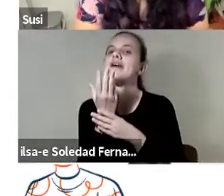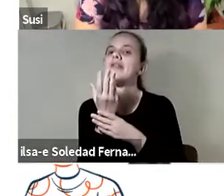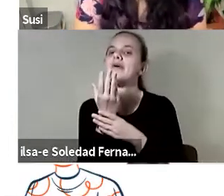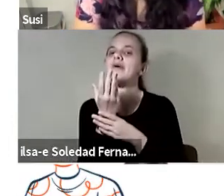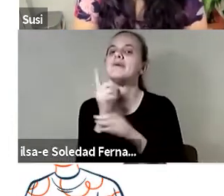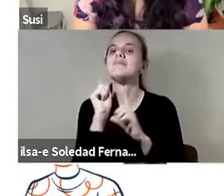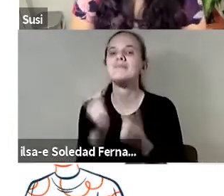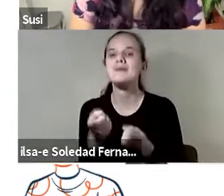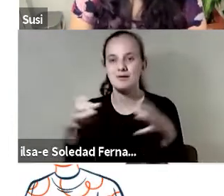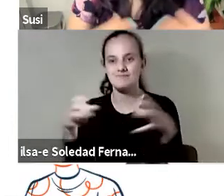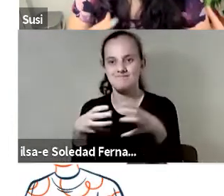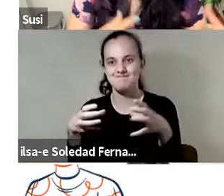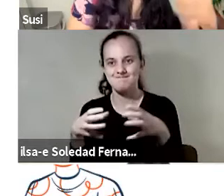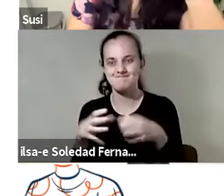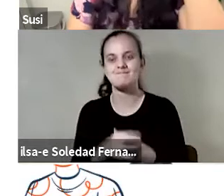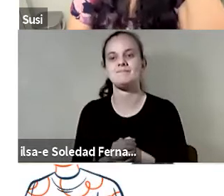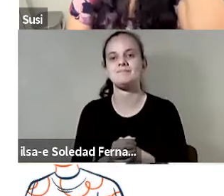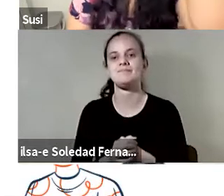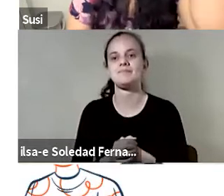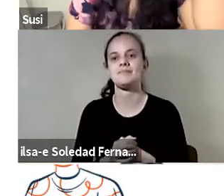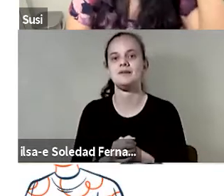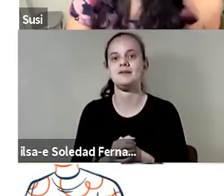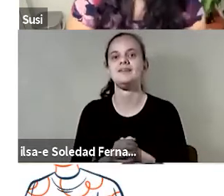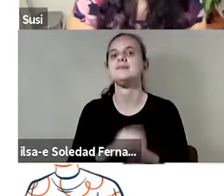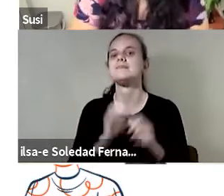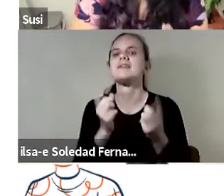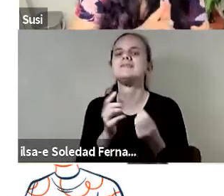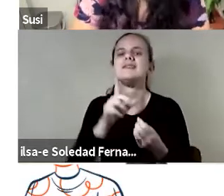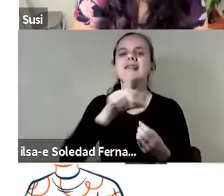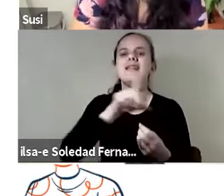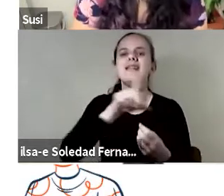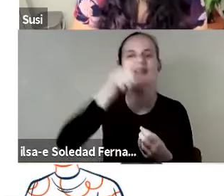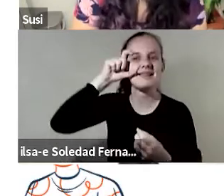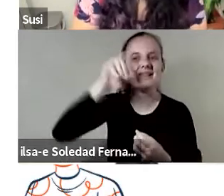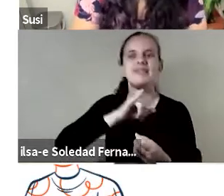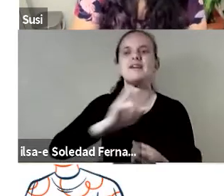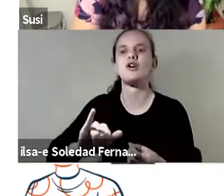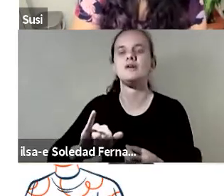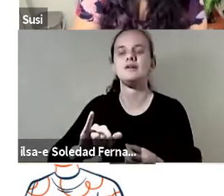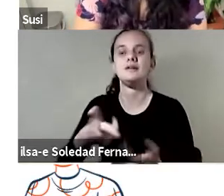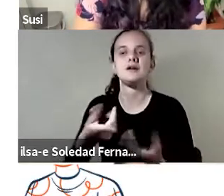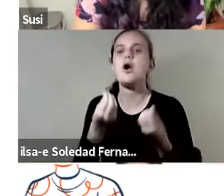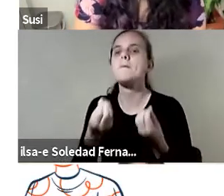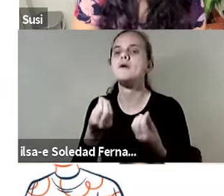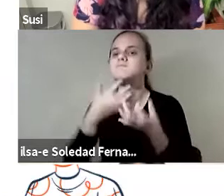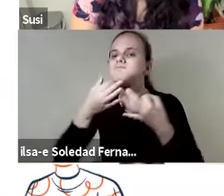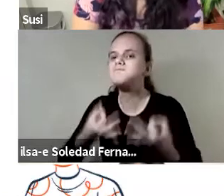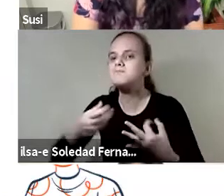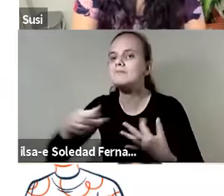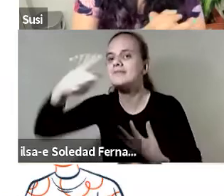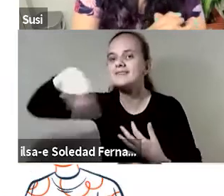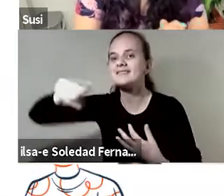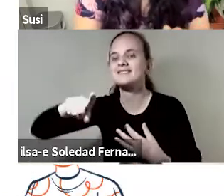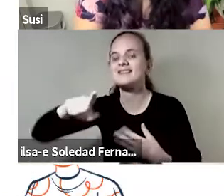son el HTML y demás, son creados por este consorcio. Que a la vez, ¿qué hace Tim